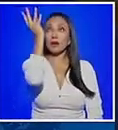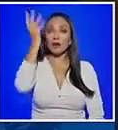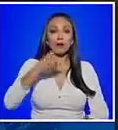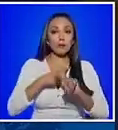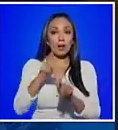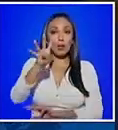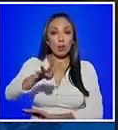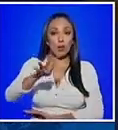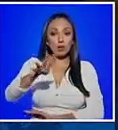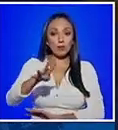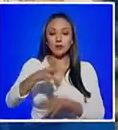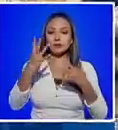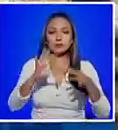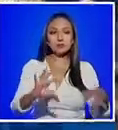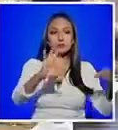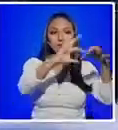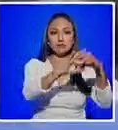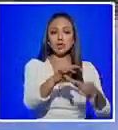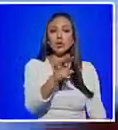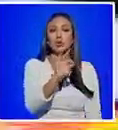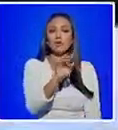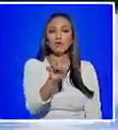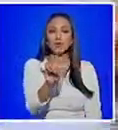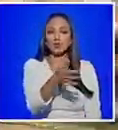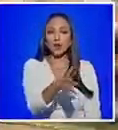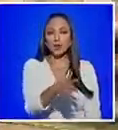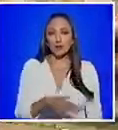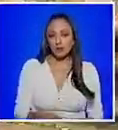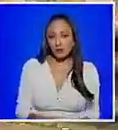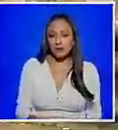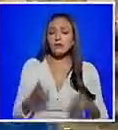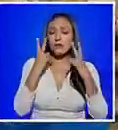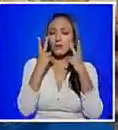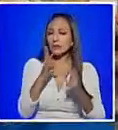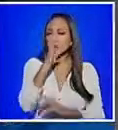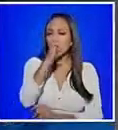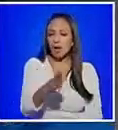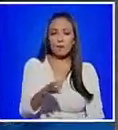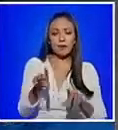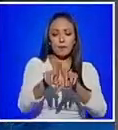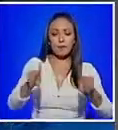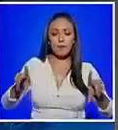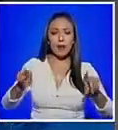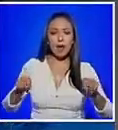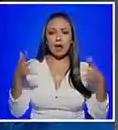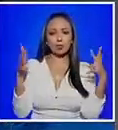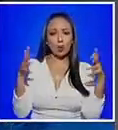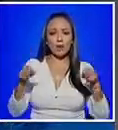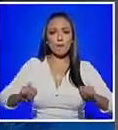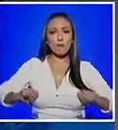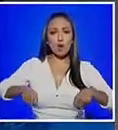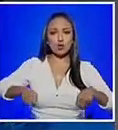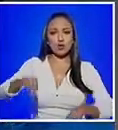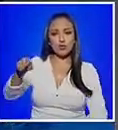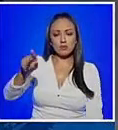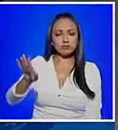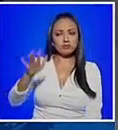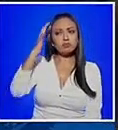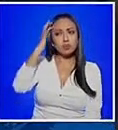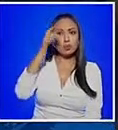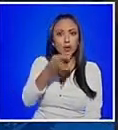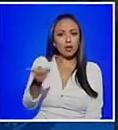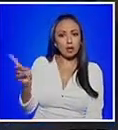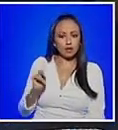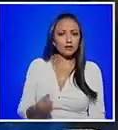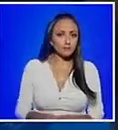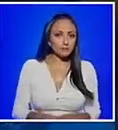meses y no están enlazadas al eco. Aseguran que a diario observan motocicletas sin placas rondar por la zona, lo que preocupa a los vecinos.